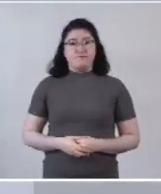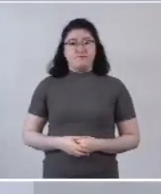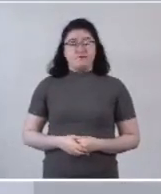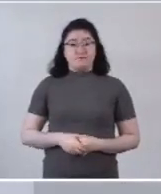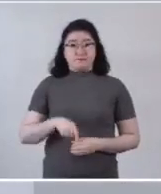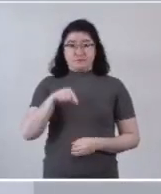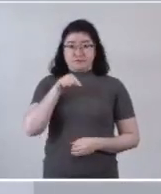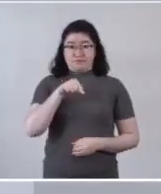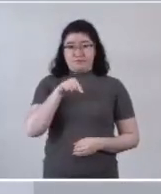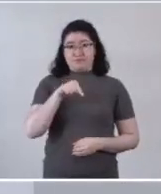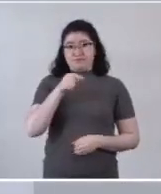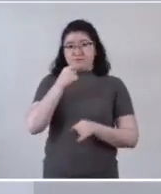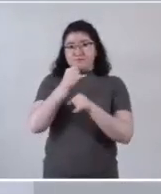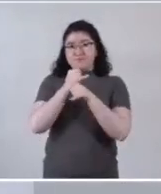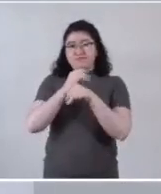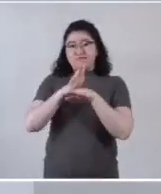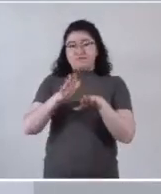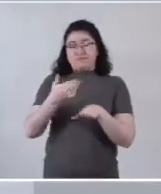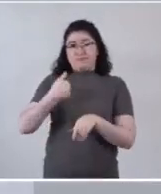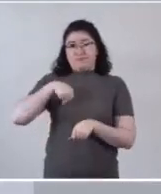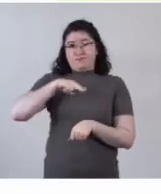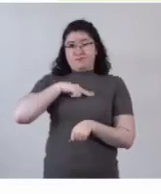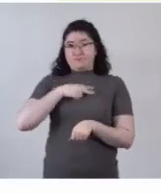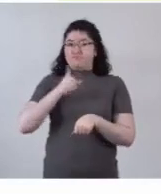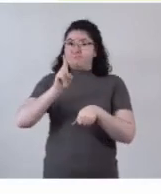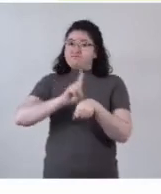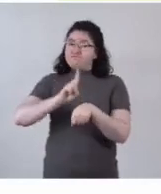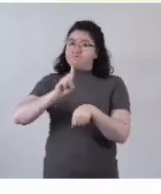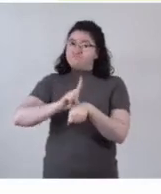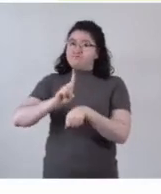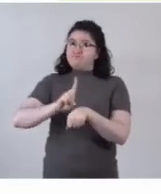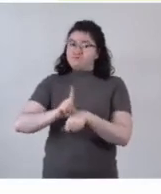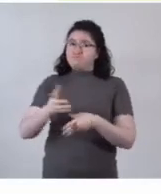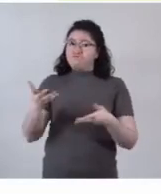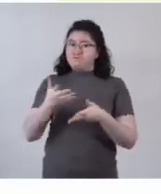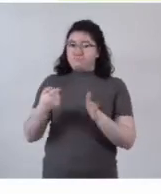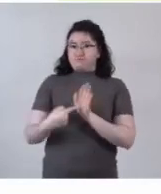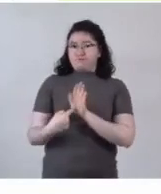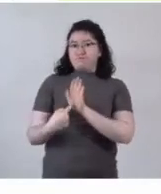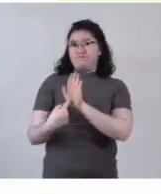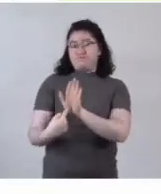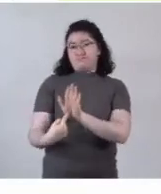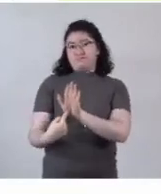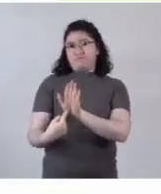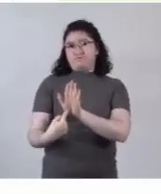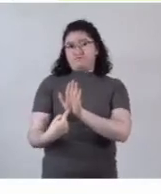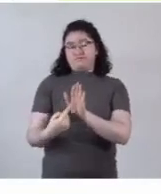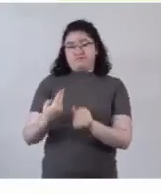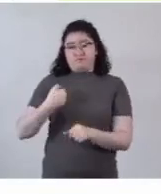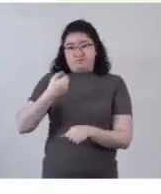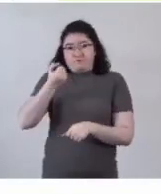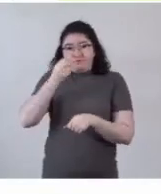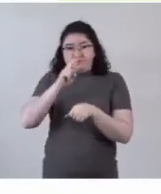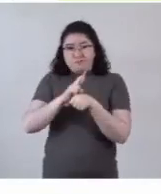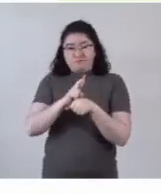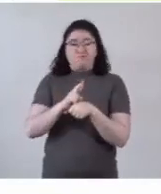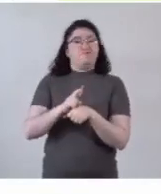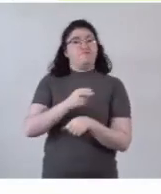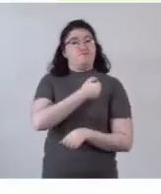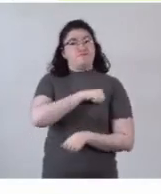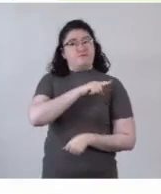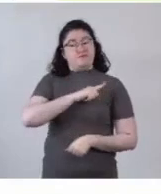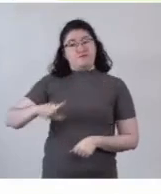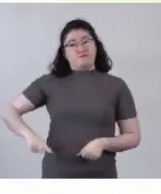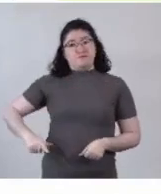Estos son los datos que damos todos los días, que se informan por parte de Secretaría de Salud del Gobierno de